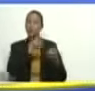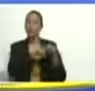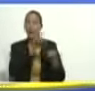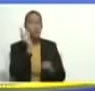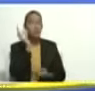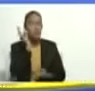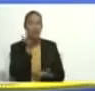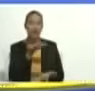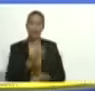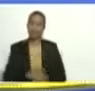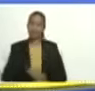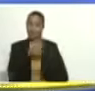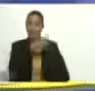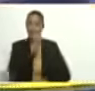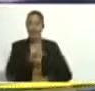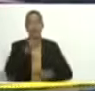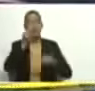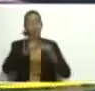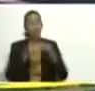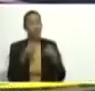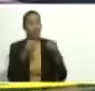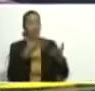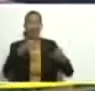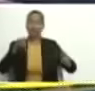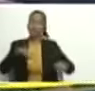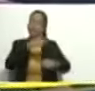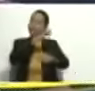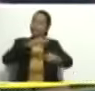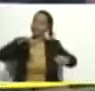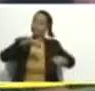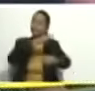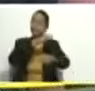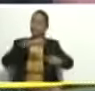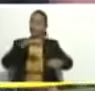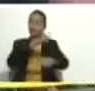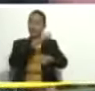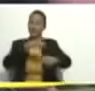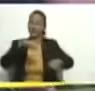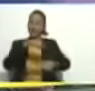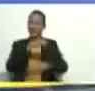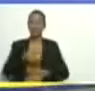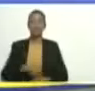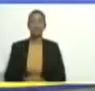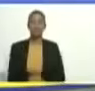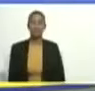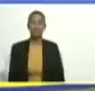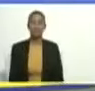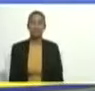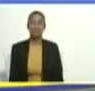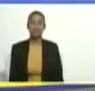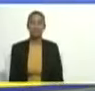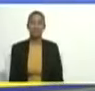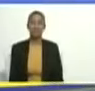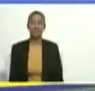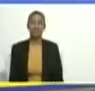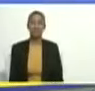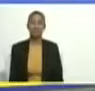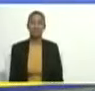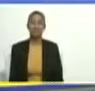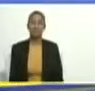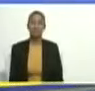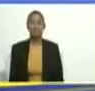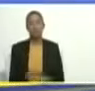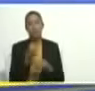una serenata ahí de Viva Venezuela, mi patria querida. Bueno, compañero,